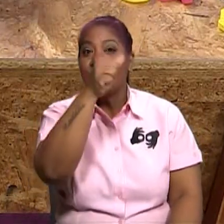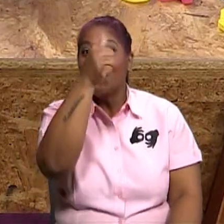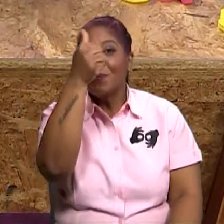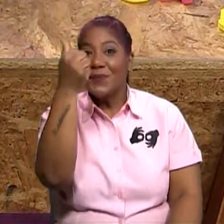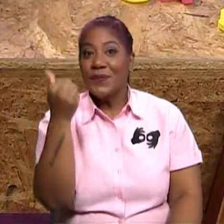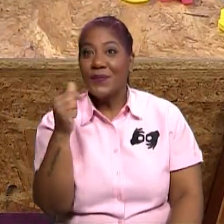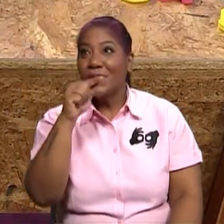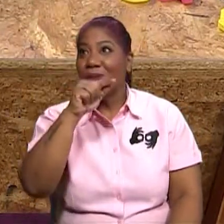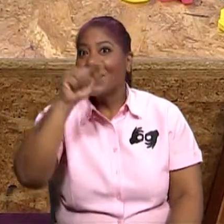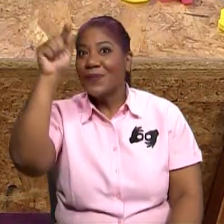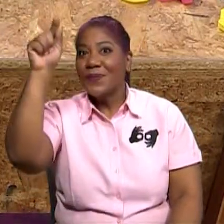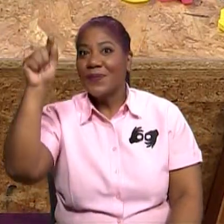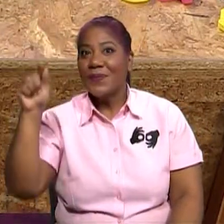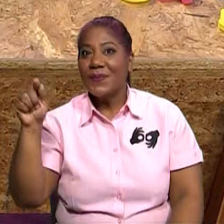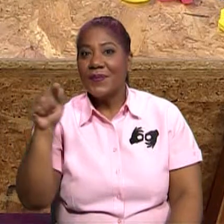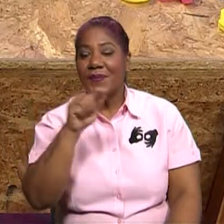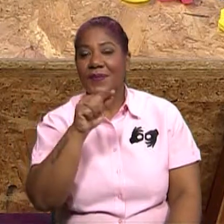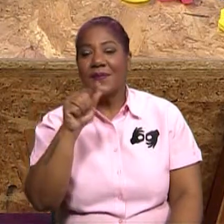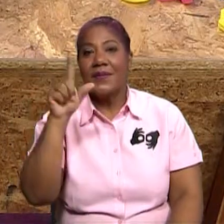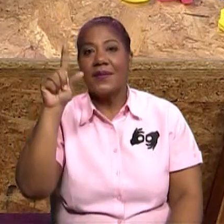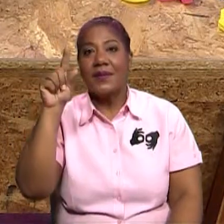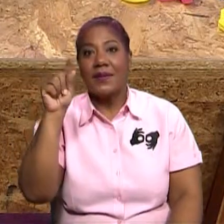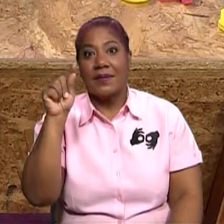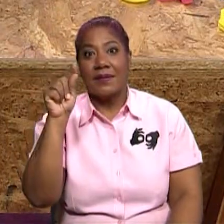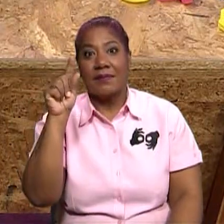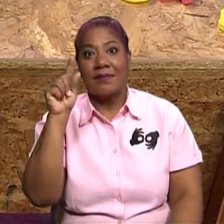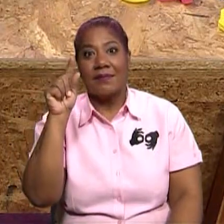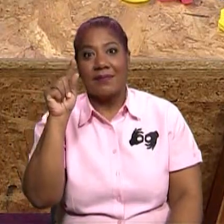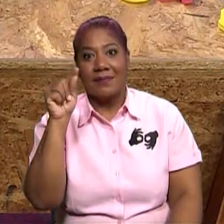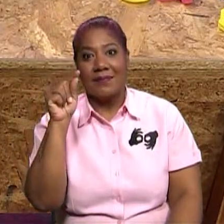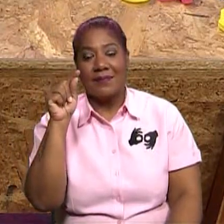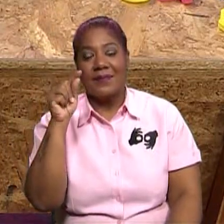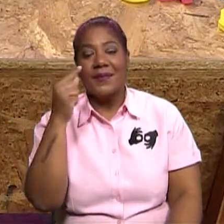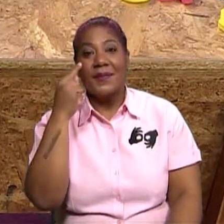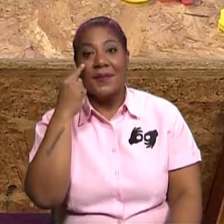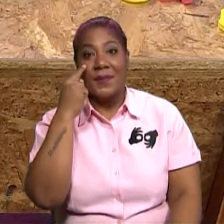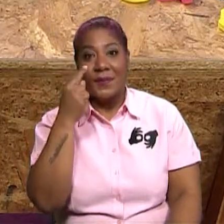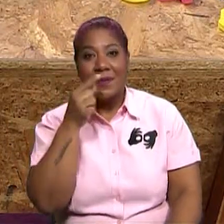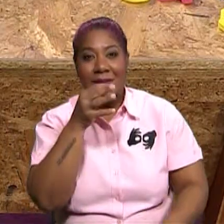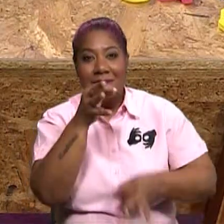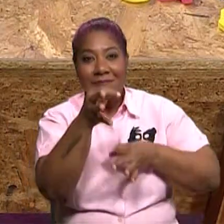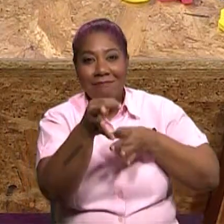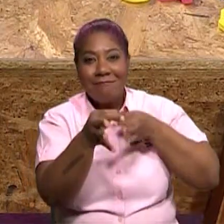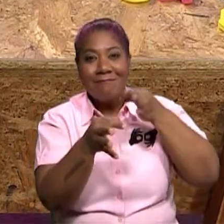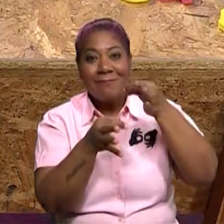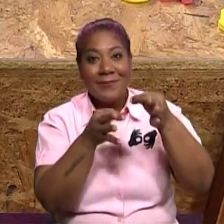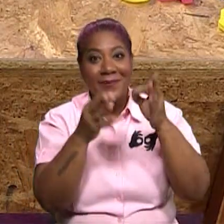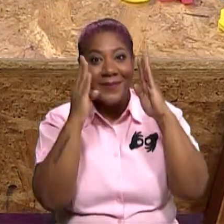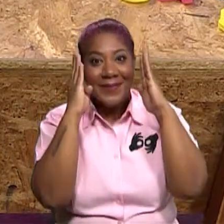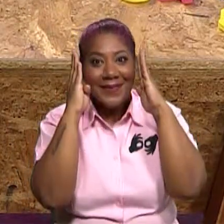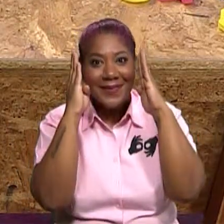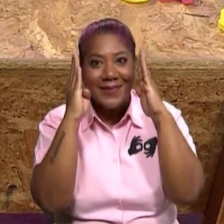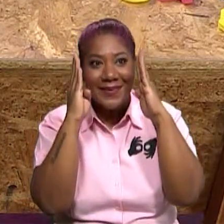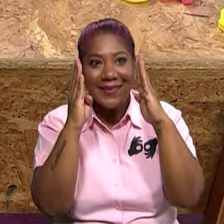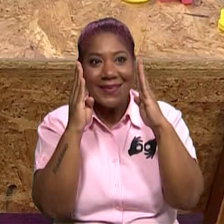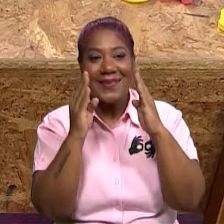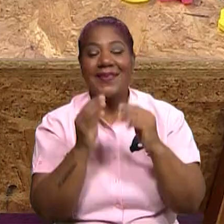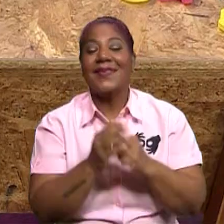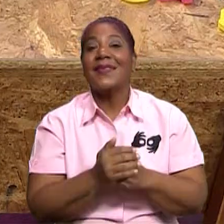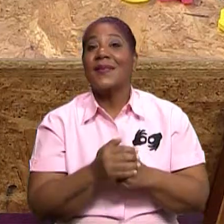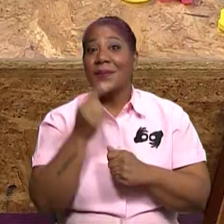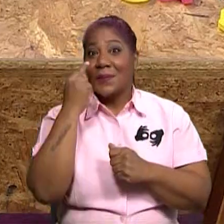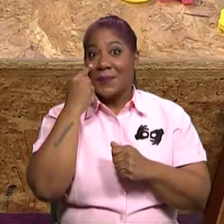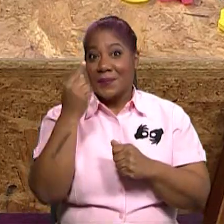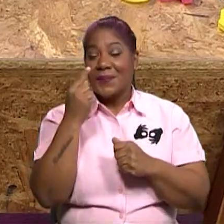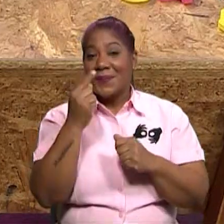verde. Entonces, esto todo tiene un sentido, chicos, que ahora lo vamos a ver. Como pueden observar, también les he colocado los signos. En